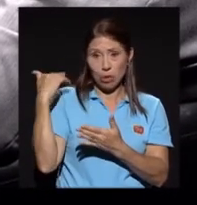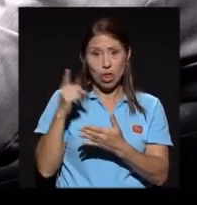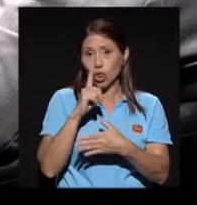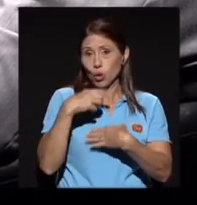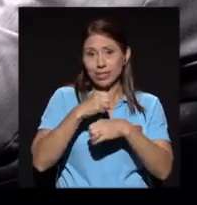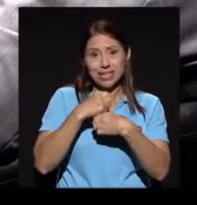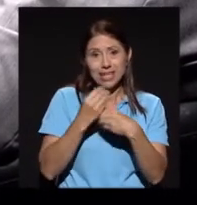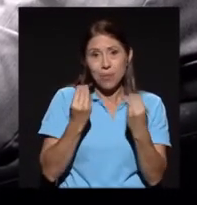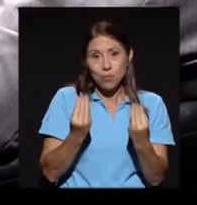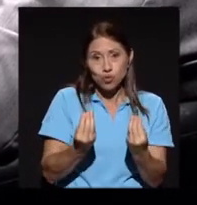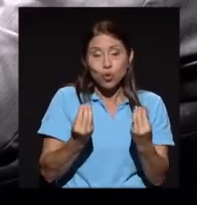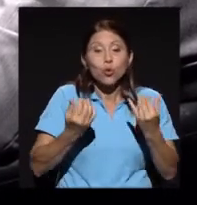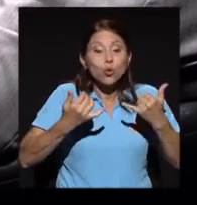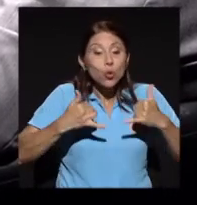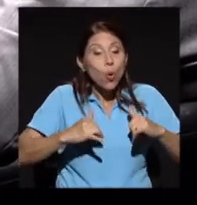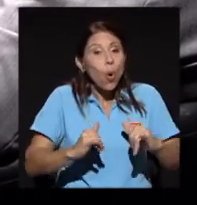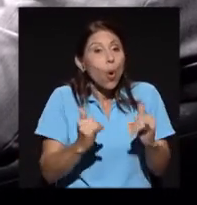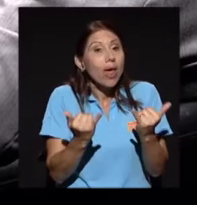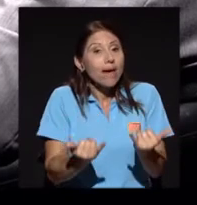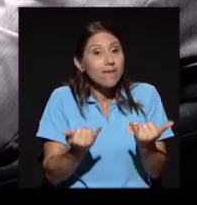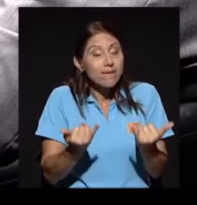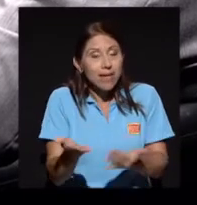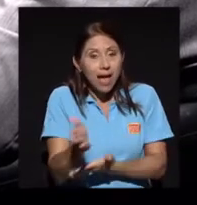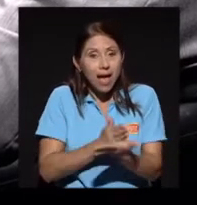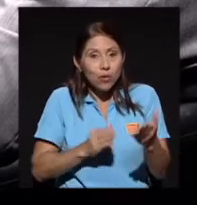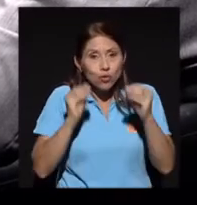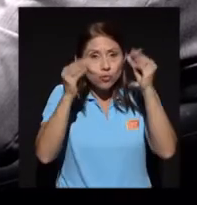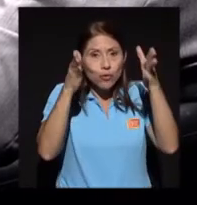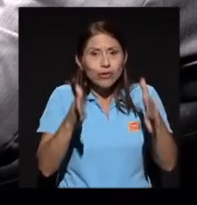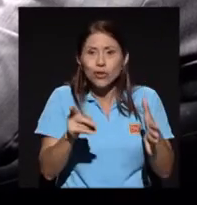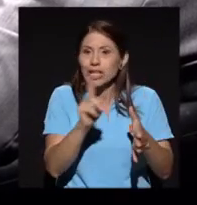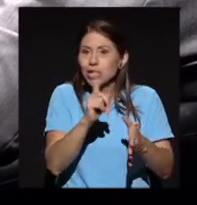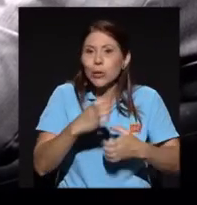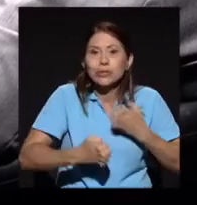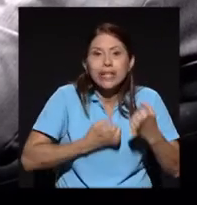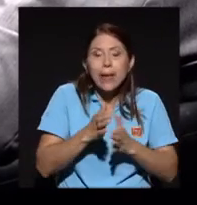profesores no son demasiado entusiastas con las ideas